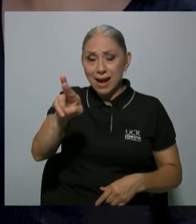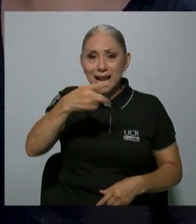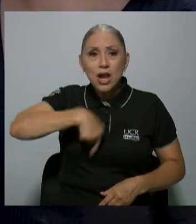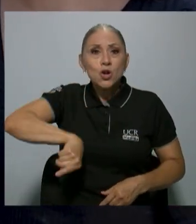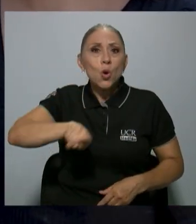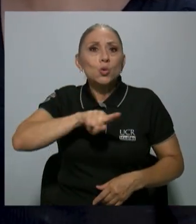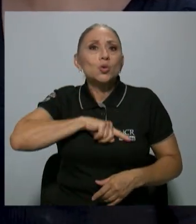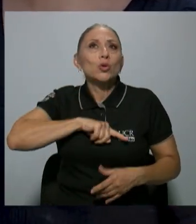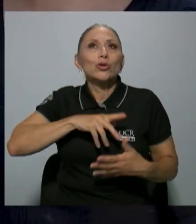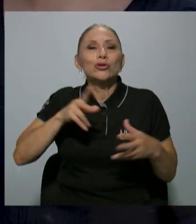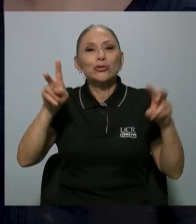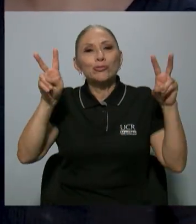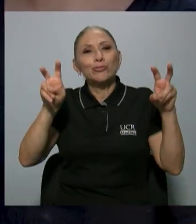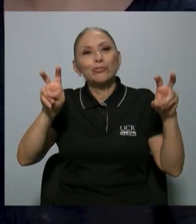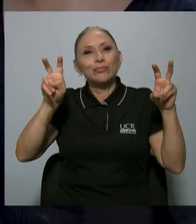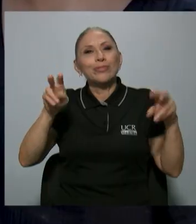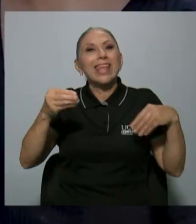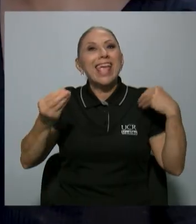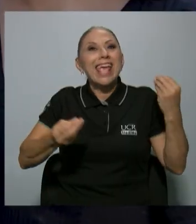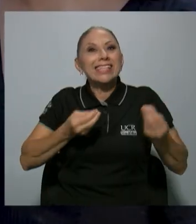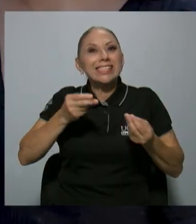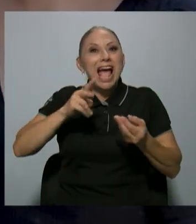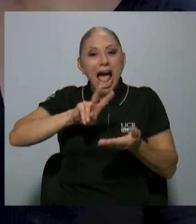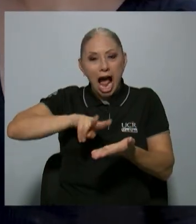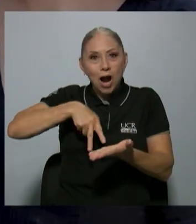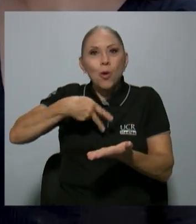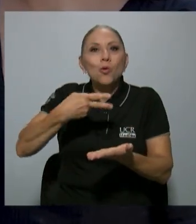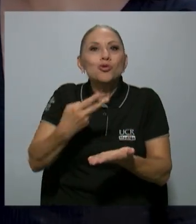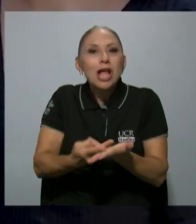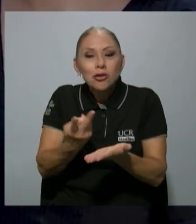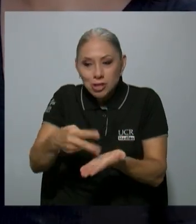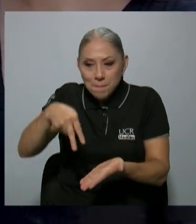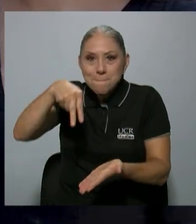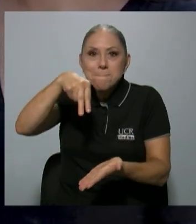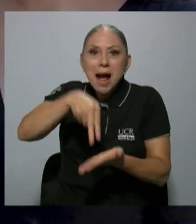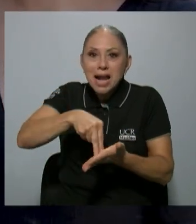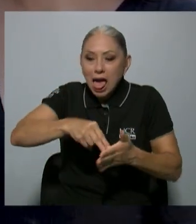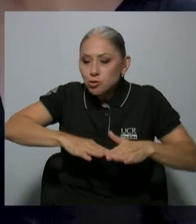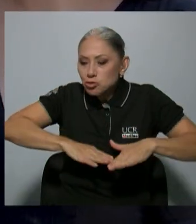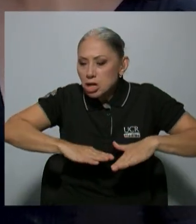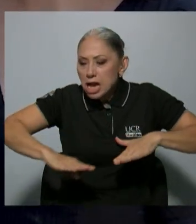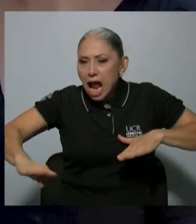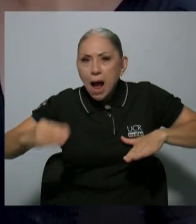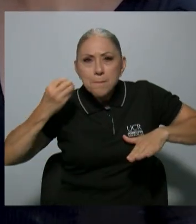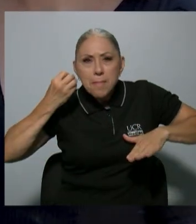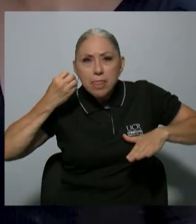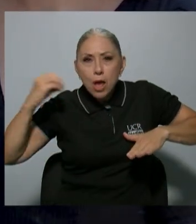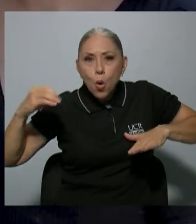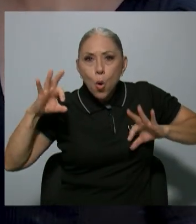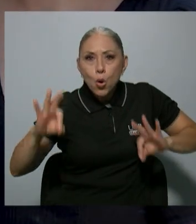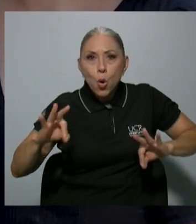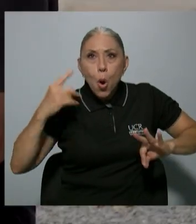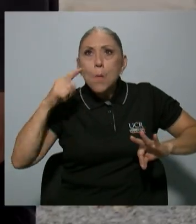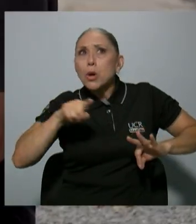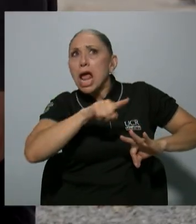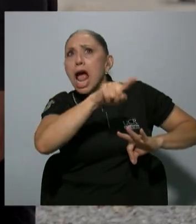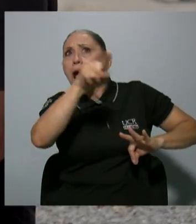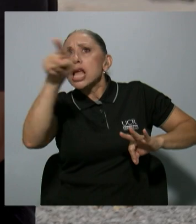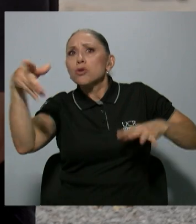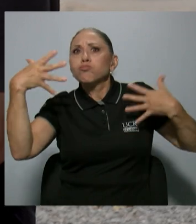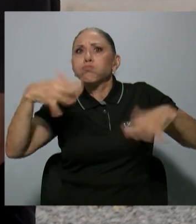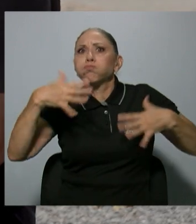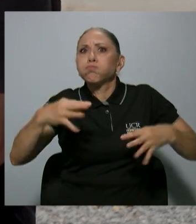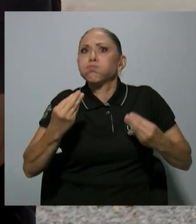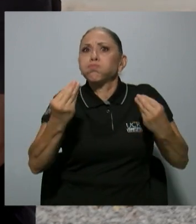parados en una capa de puro oro, porque allá arriba todo eso tiene oro, que es una barbaridad. Aquí